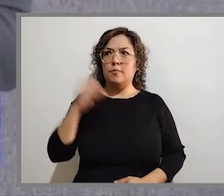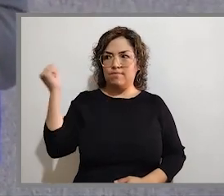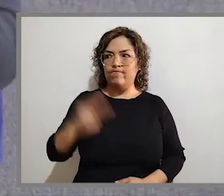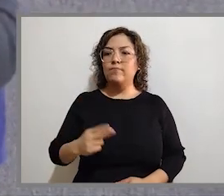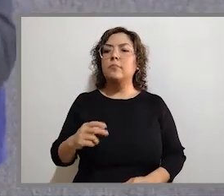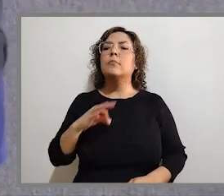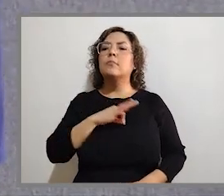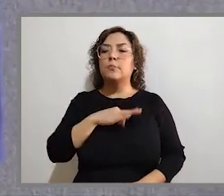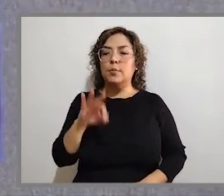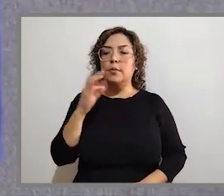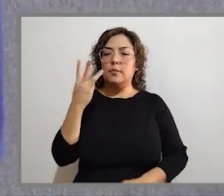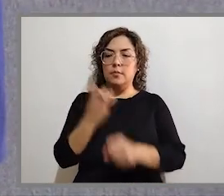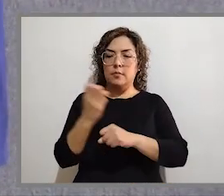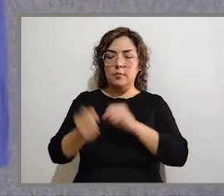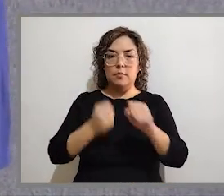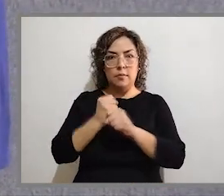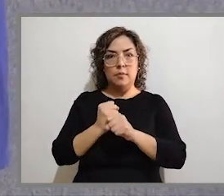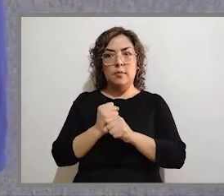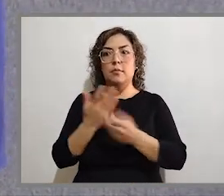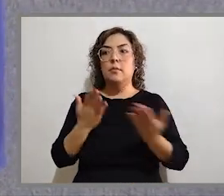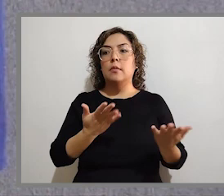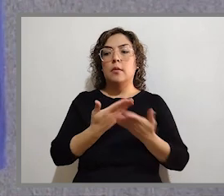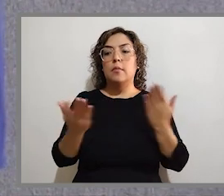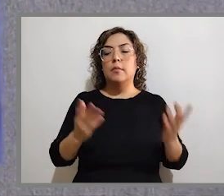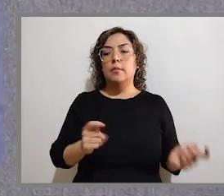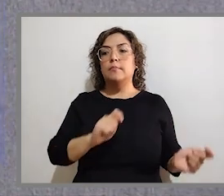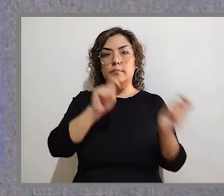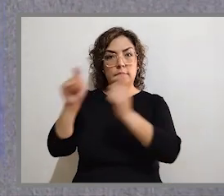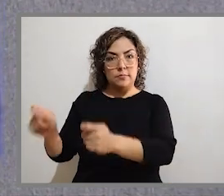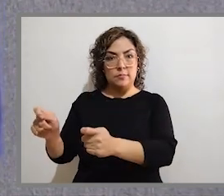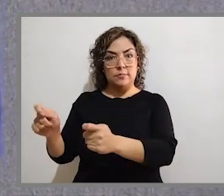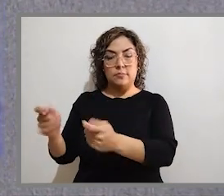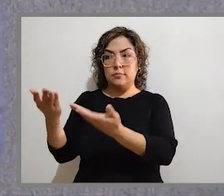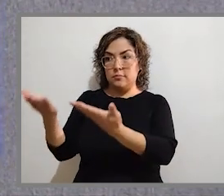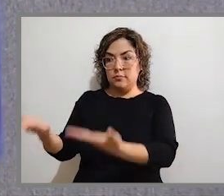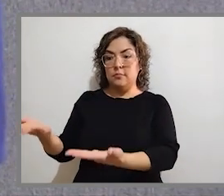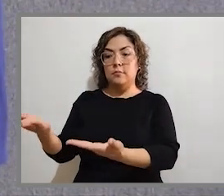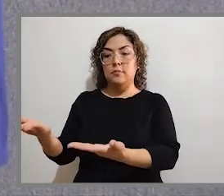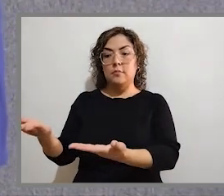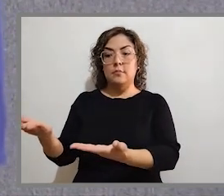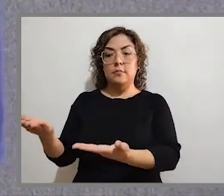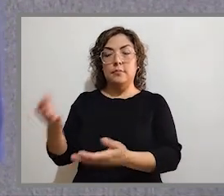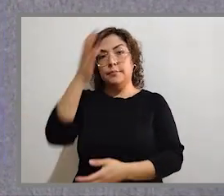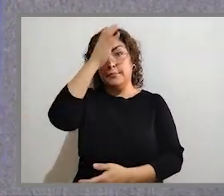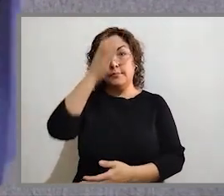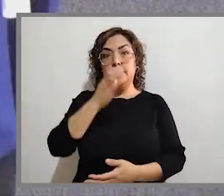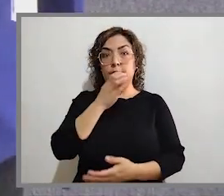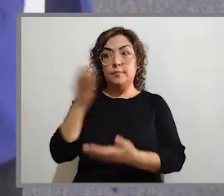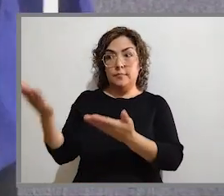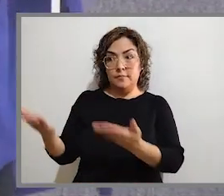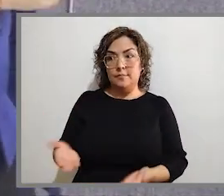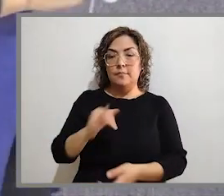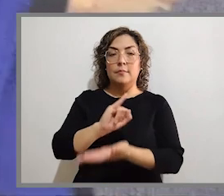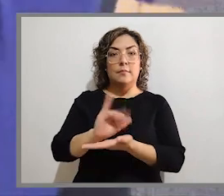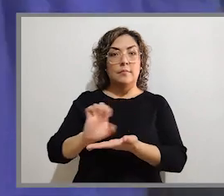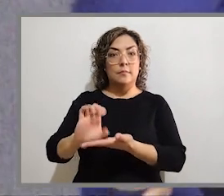tercera temporada y cedo el uso de voz, como siempre, con mucho gusto tener aquí con nosotros en Coahuila y en el Instituto Electoral